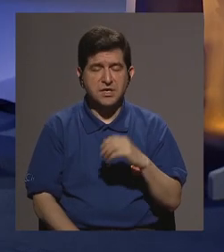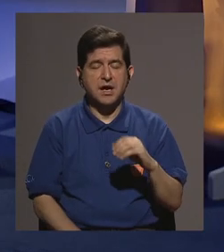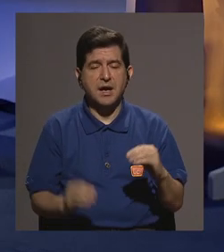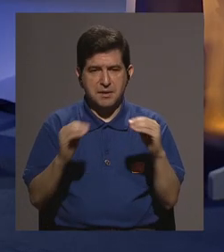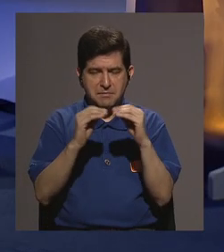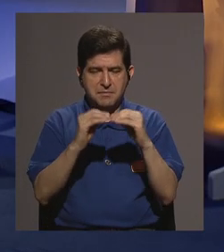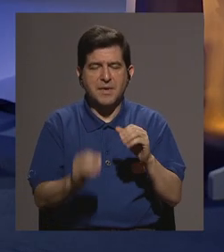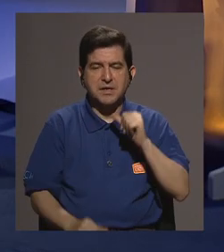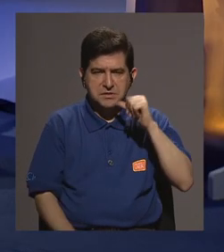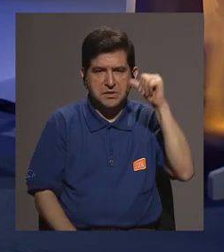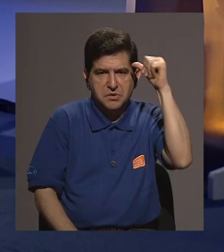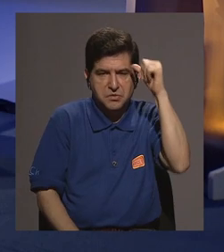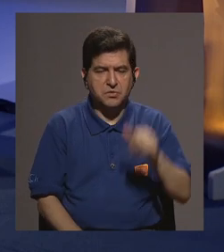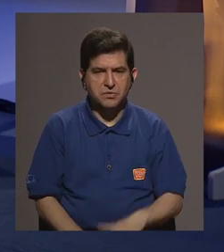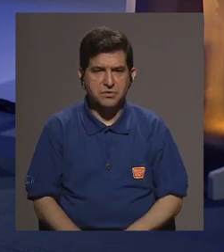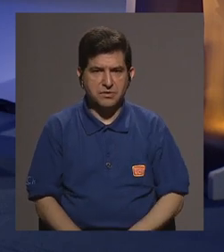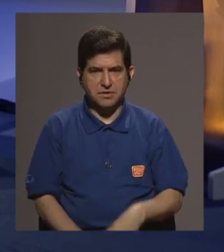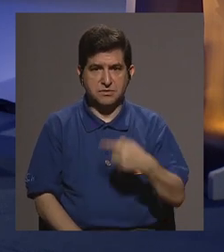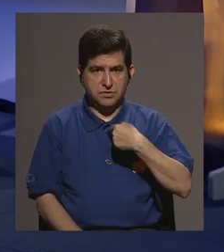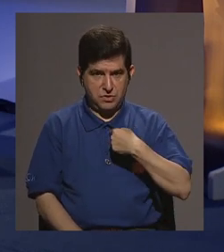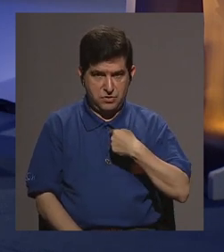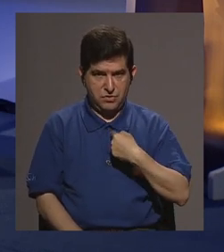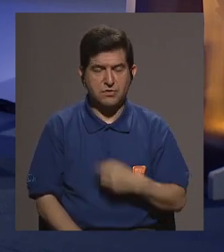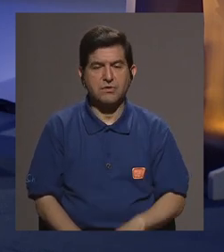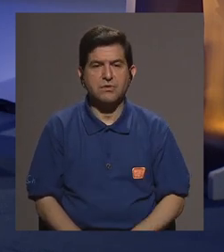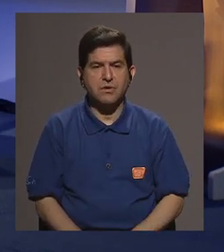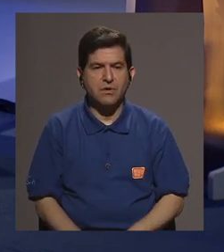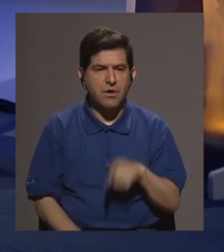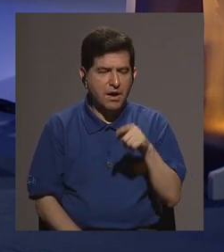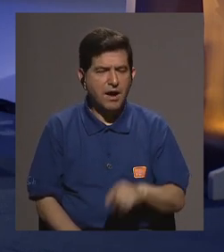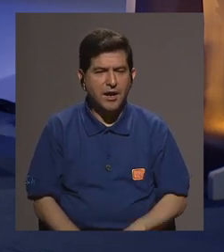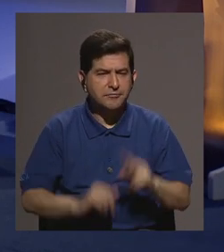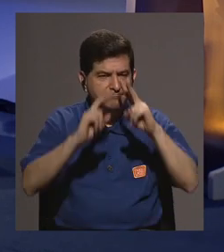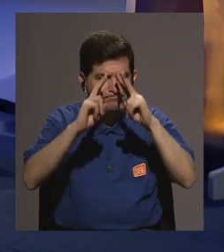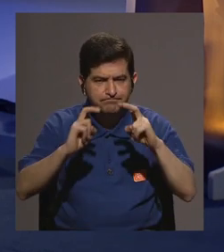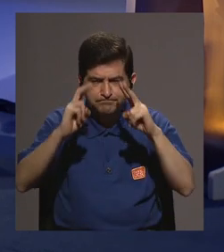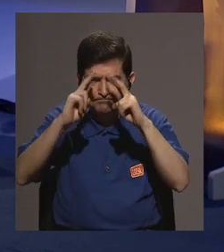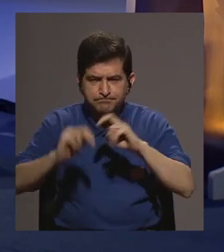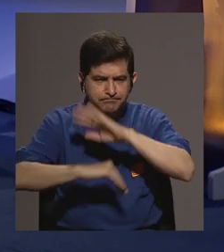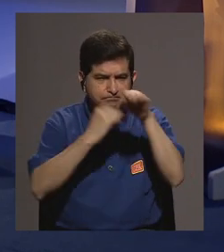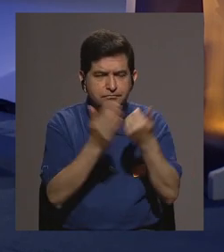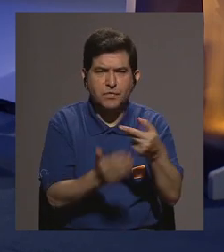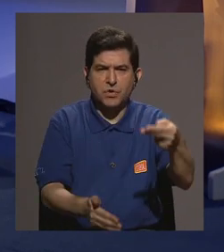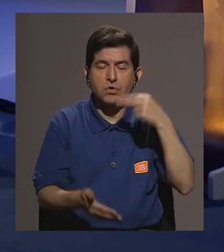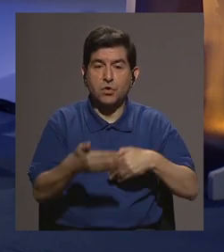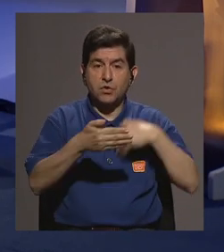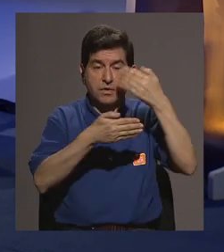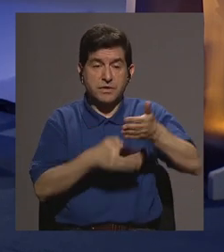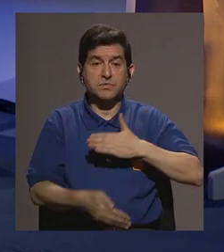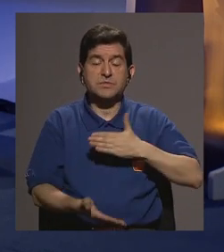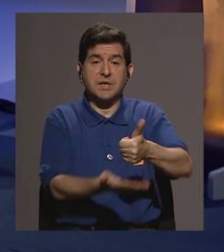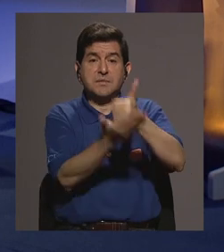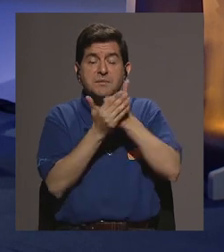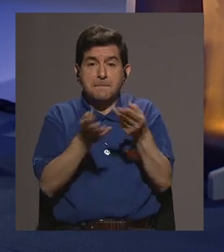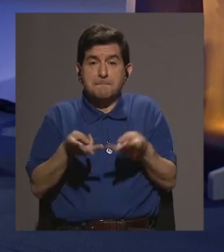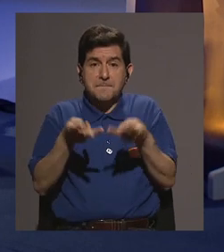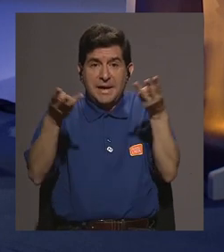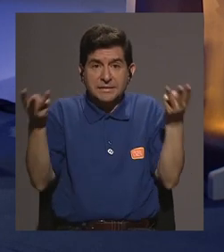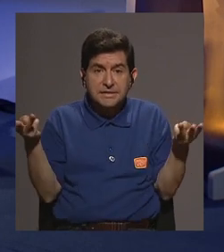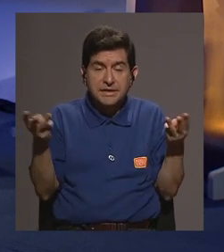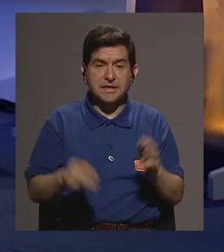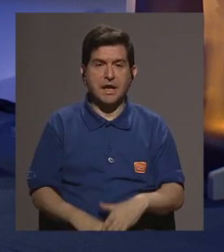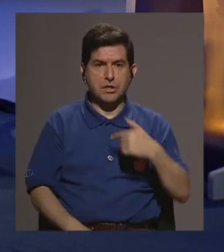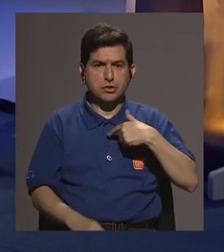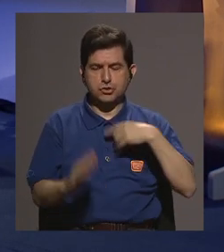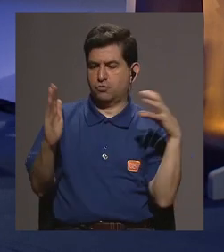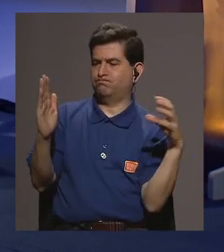que ya tienen una edad mayor y de ir recapituló todas esas historias que después me